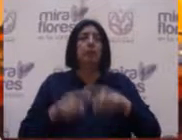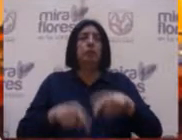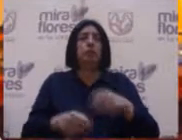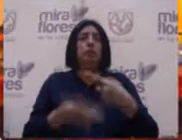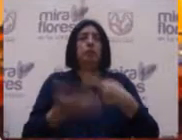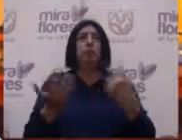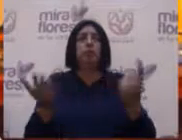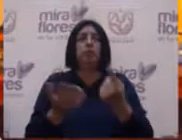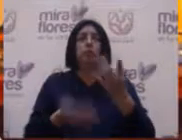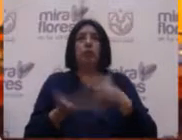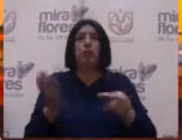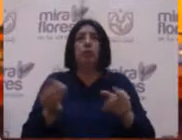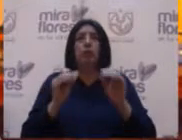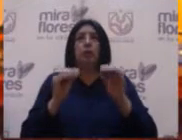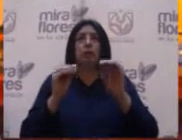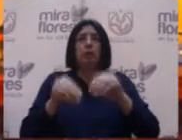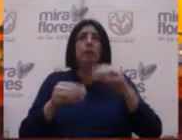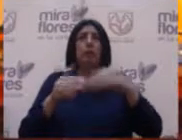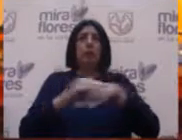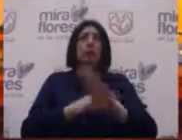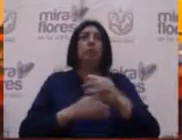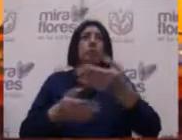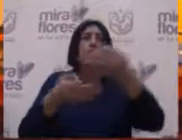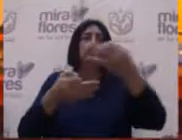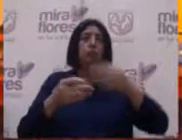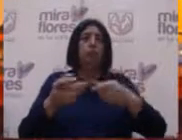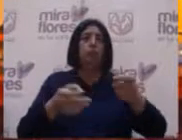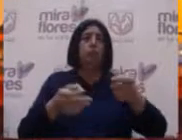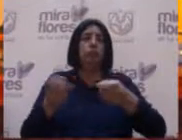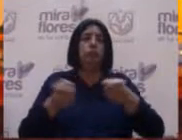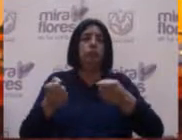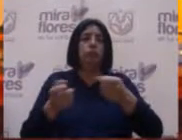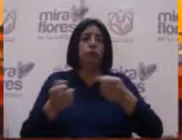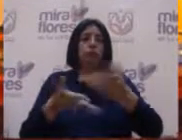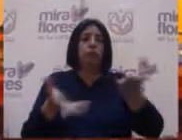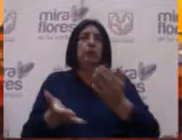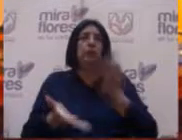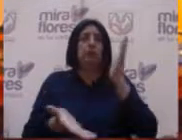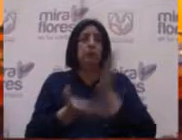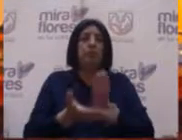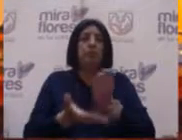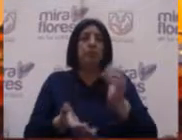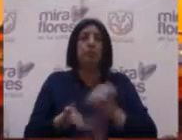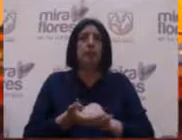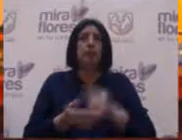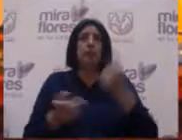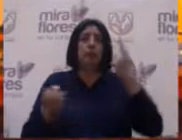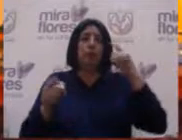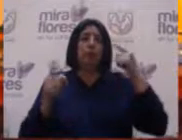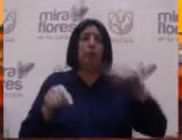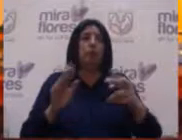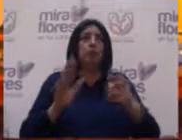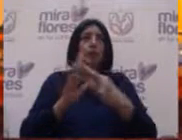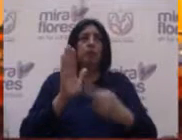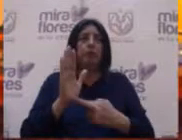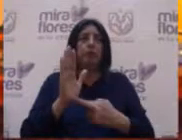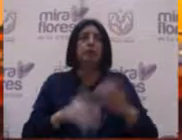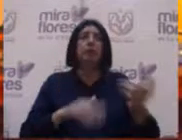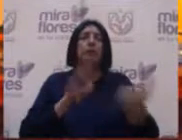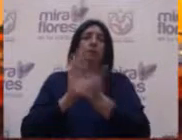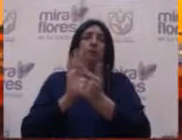solo corresponden ser impuestas en el marco de un procedimiento administrativo disciplinario, seguido de conformidad con las reglas previstas en la